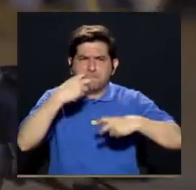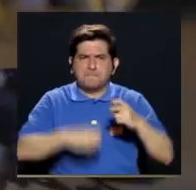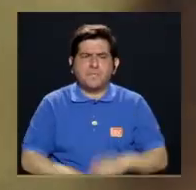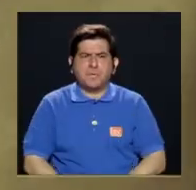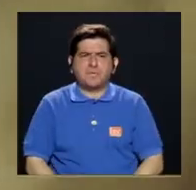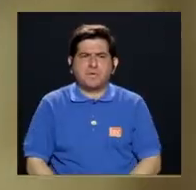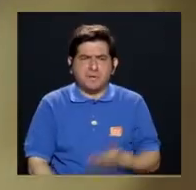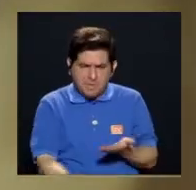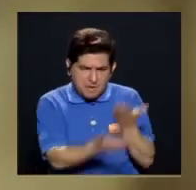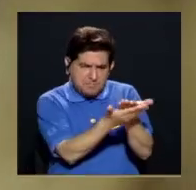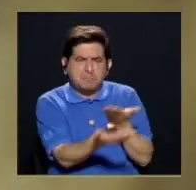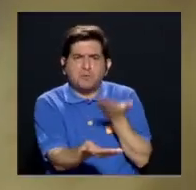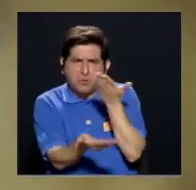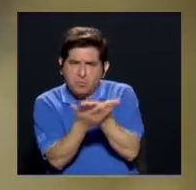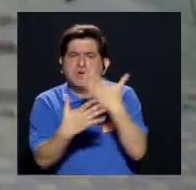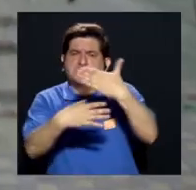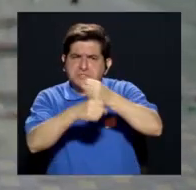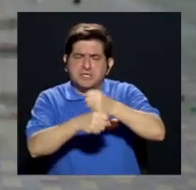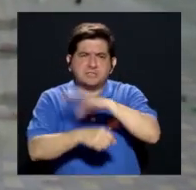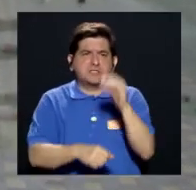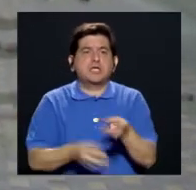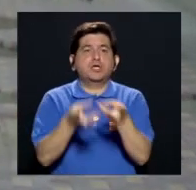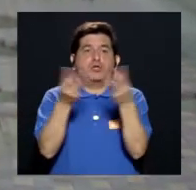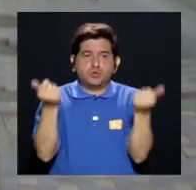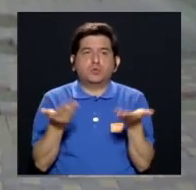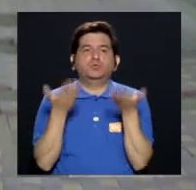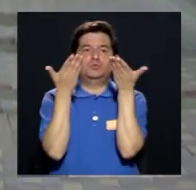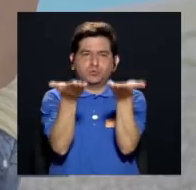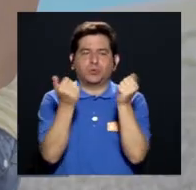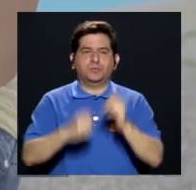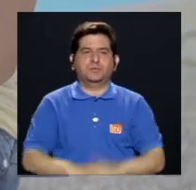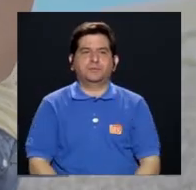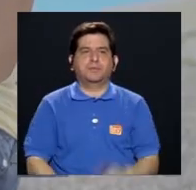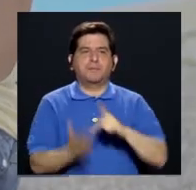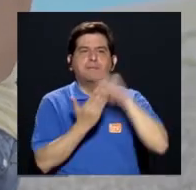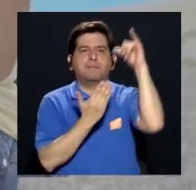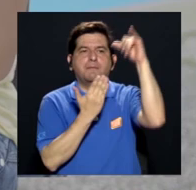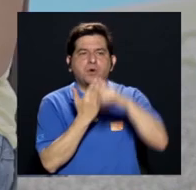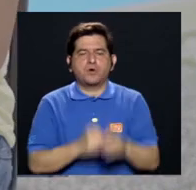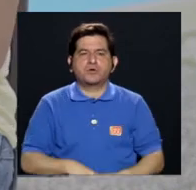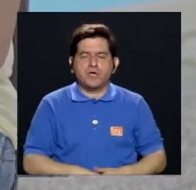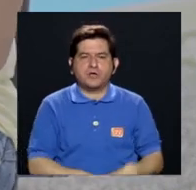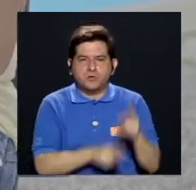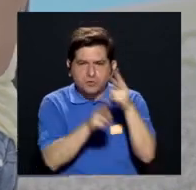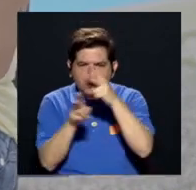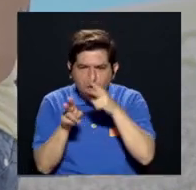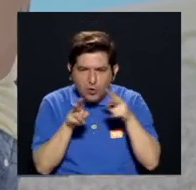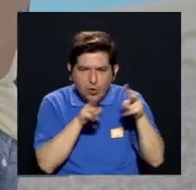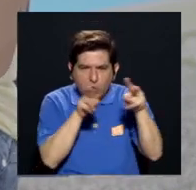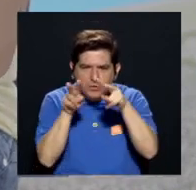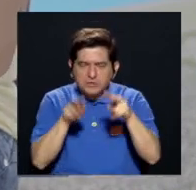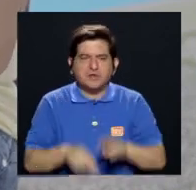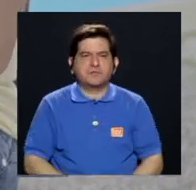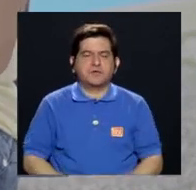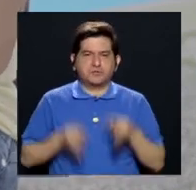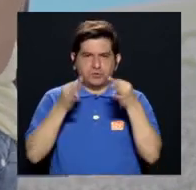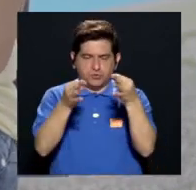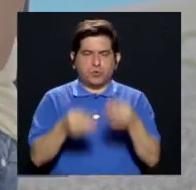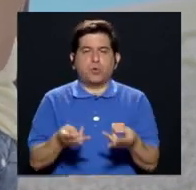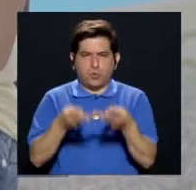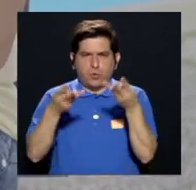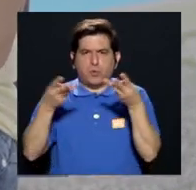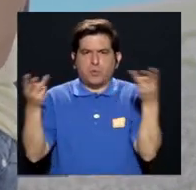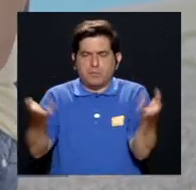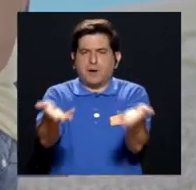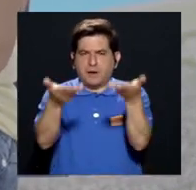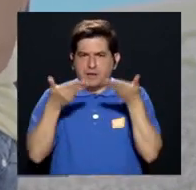hace propuestas y plantea soluciones. El proyecto de Observatorio de Turismo viene a traer muchos insumos en